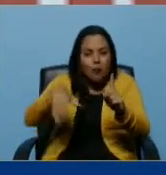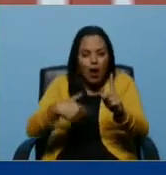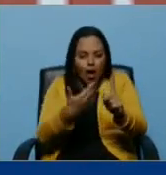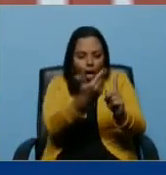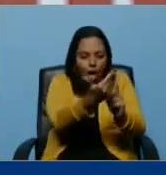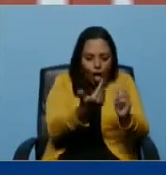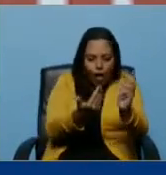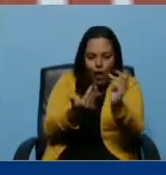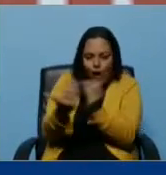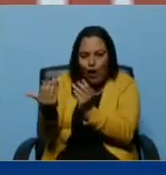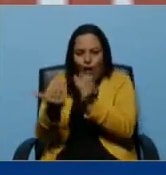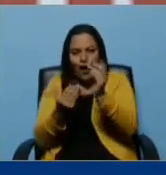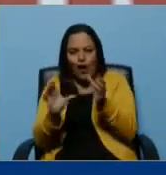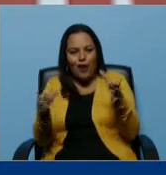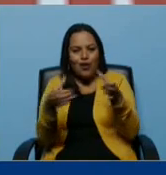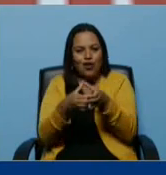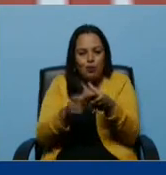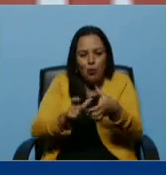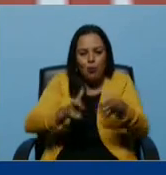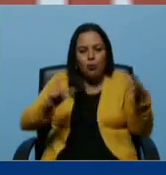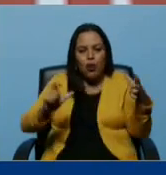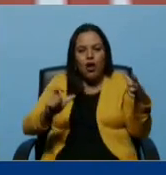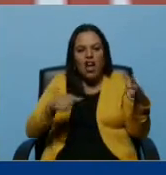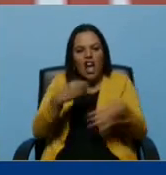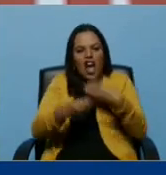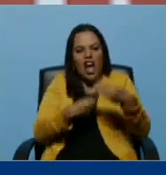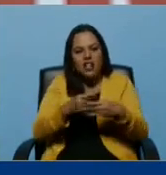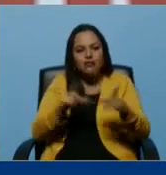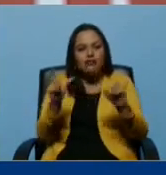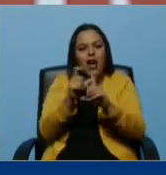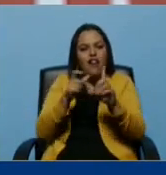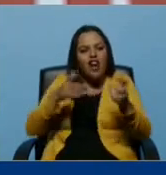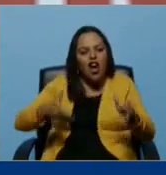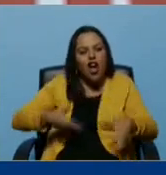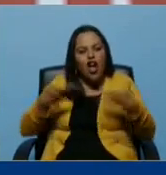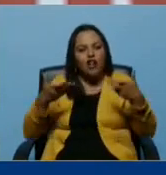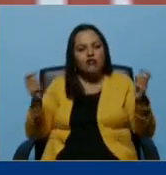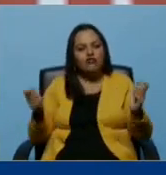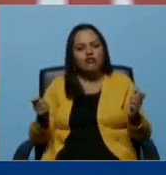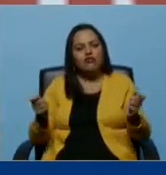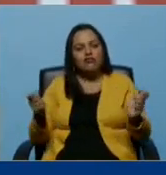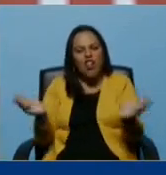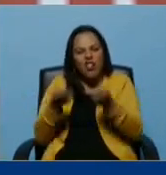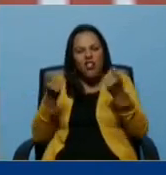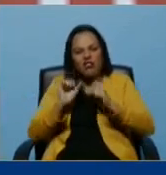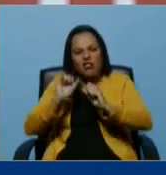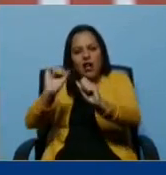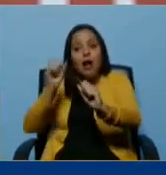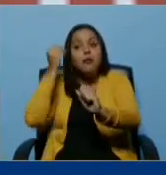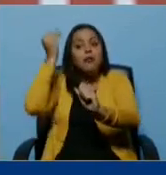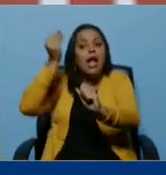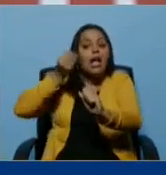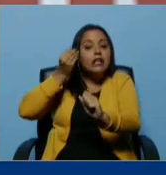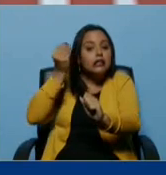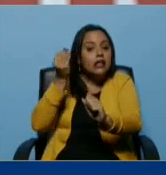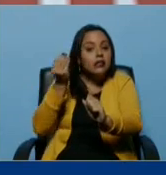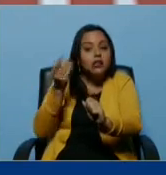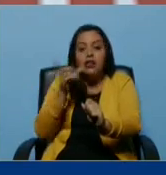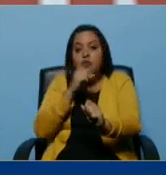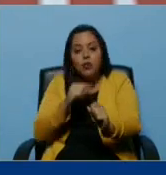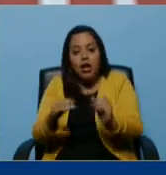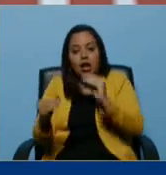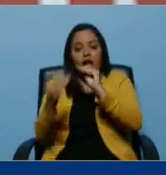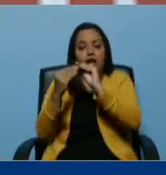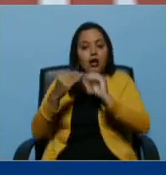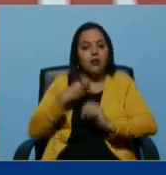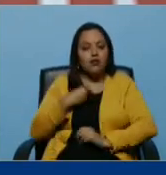de manera gregaria a partir de un discurso de odio y de rechazo a lo que ellos piensan que no se parece a ellos.